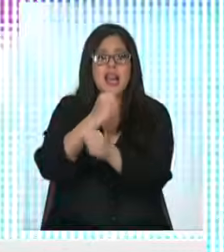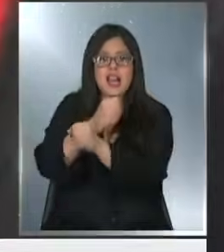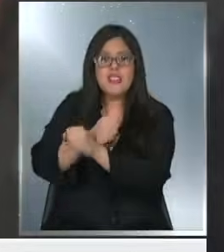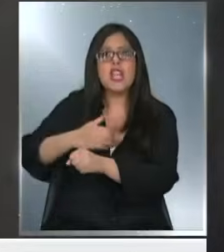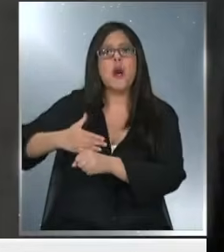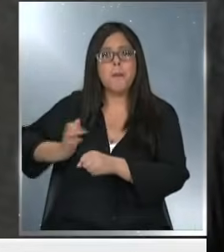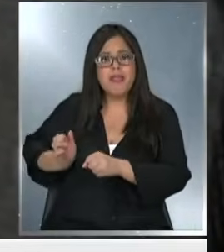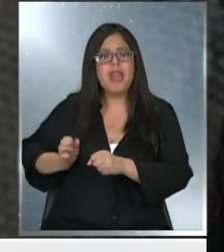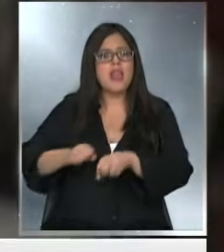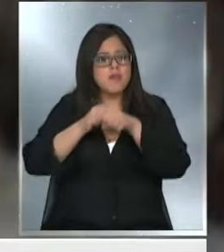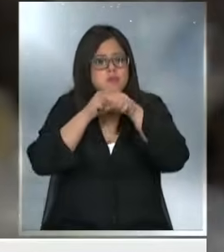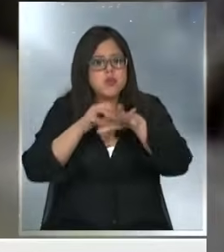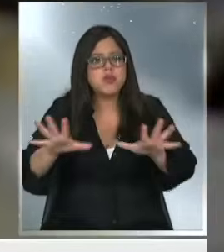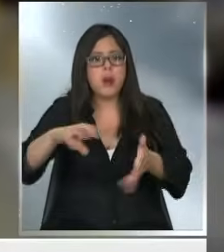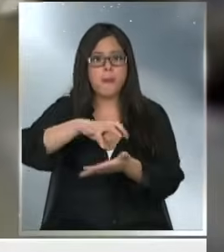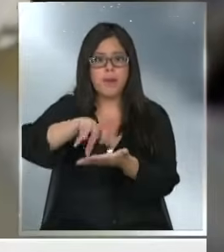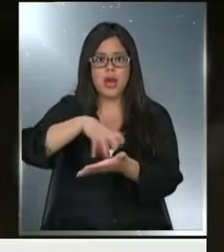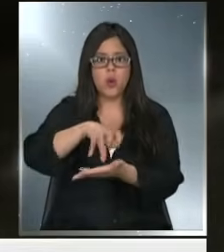comunas.